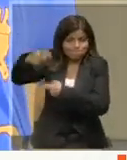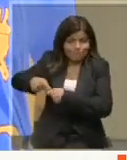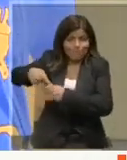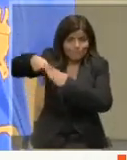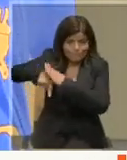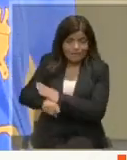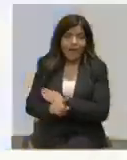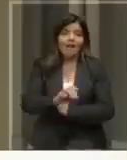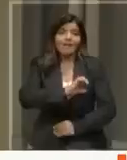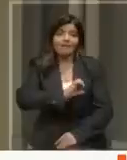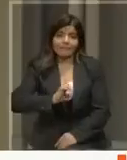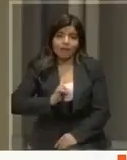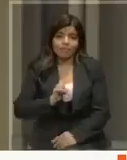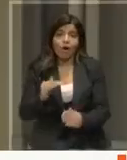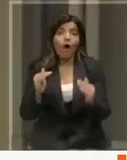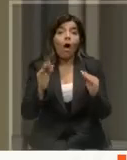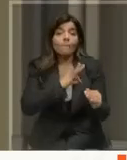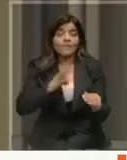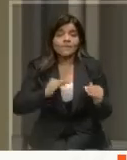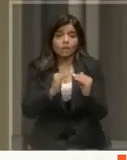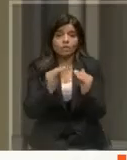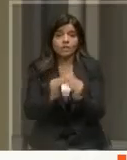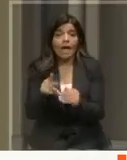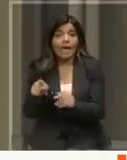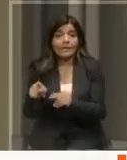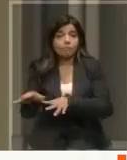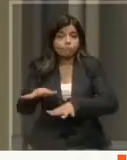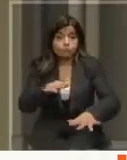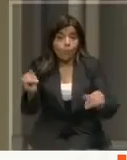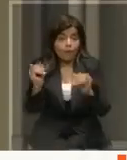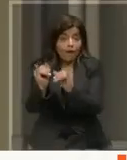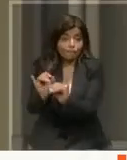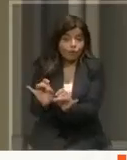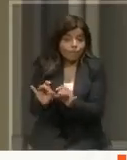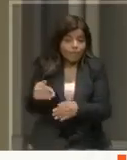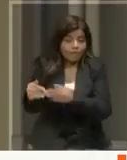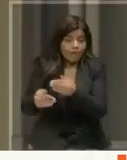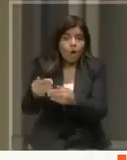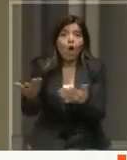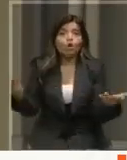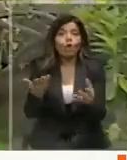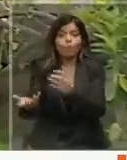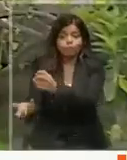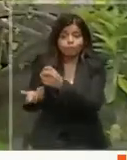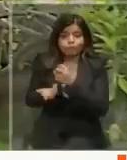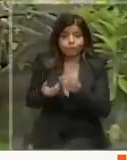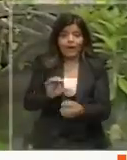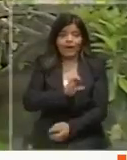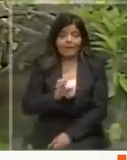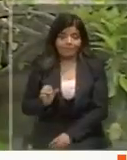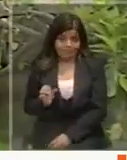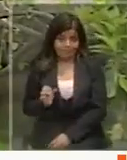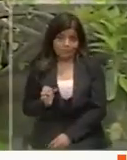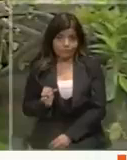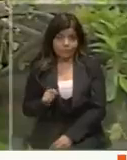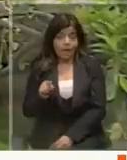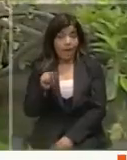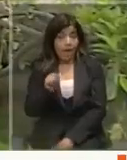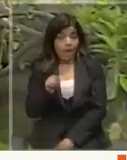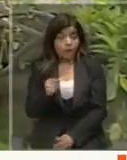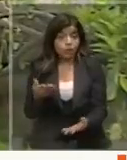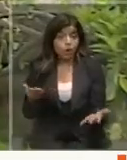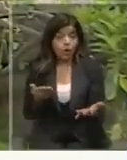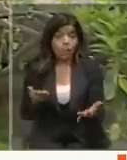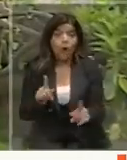Ministerio de vivienda aquí había un modo operandi respecto de cómo poder obtener recursos del Estado esto no tiene que ver eh Como